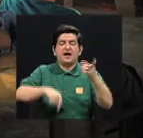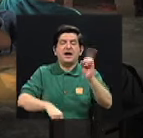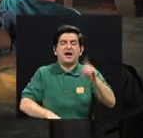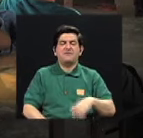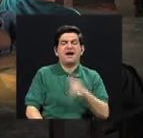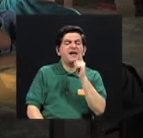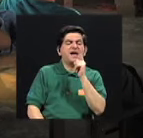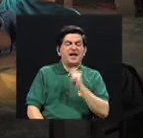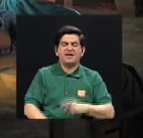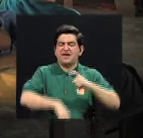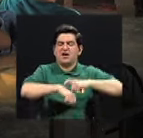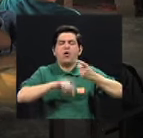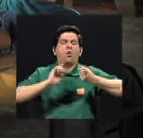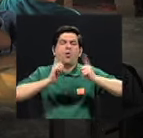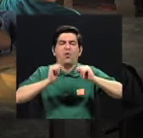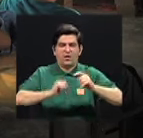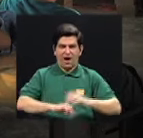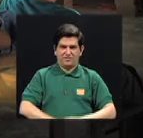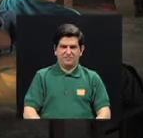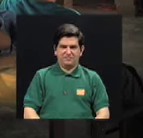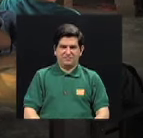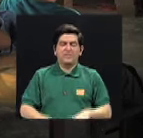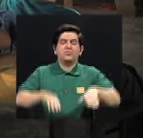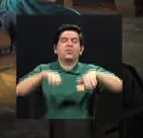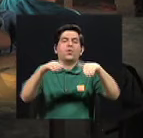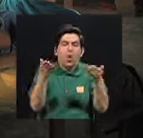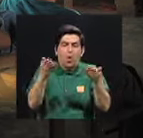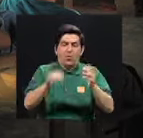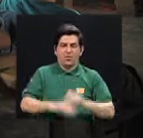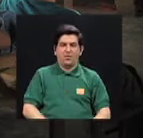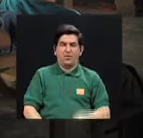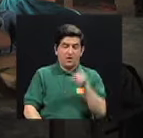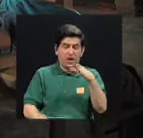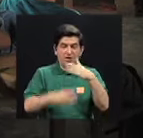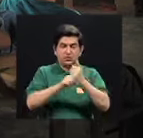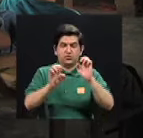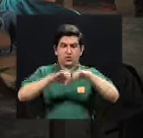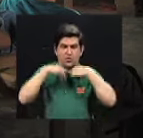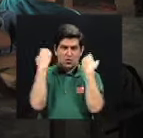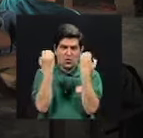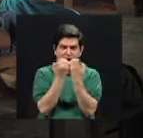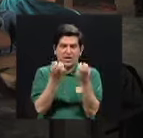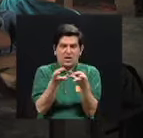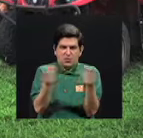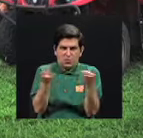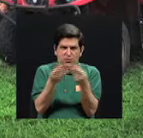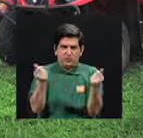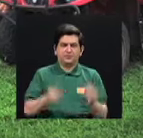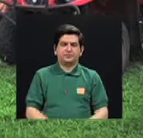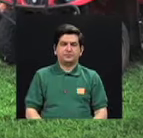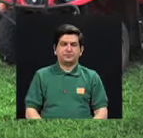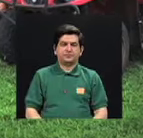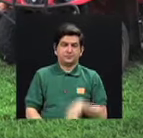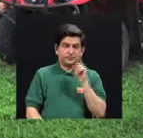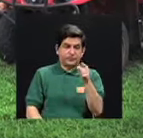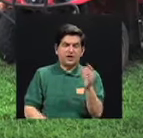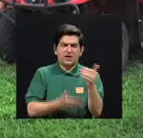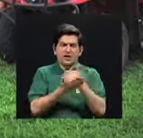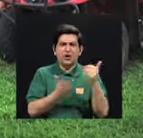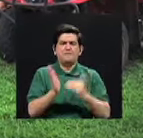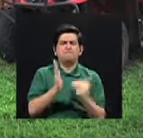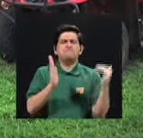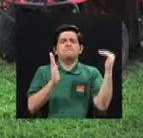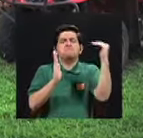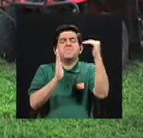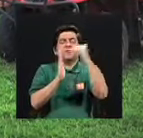a quién, que a qué hora, que cómo. Eso lo hace el equipo de la producción. Ella recoge